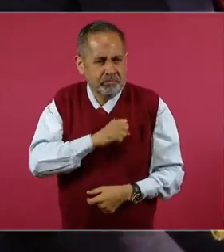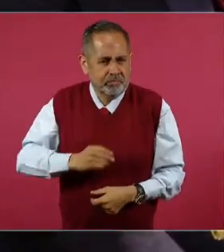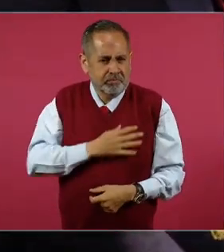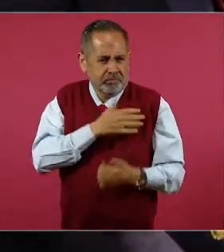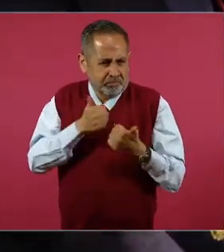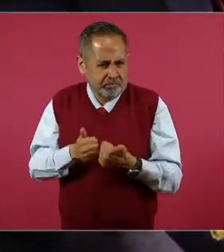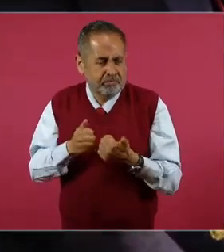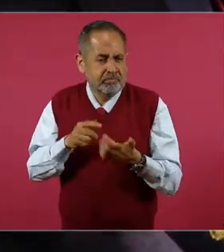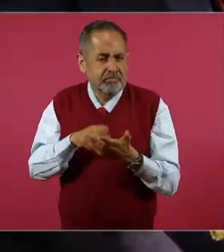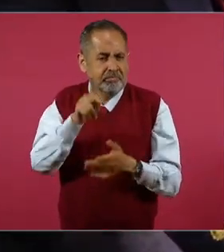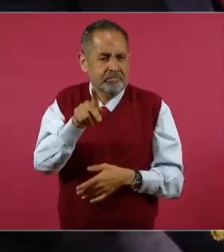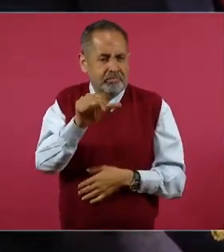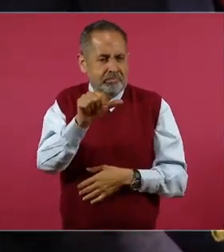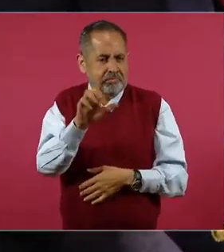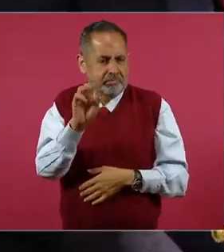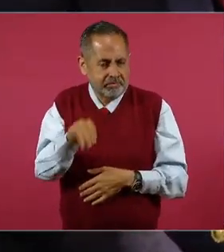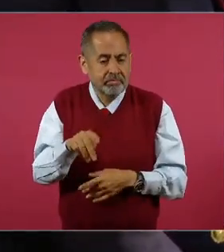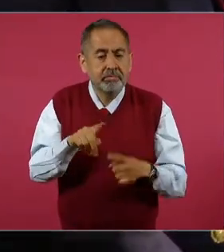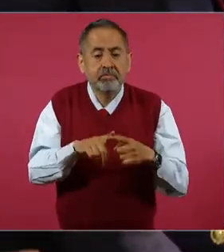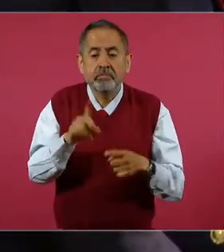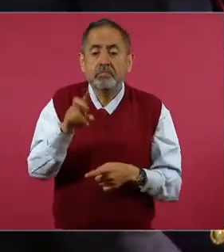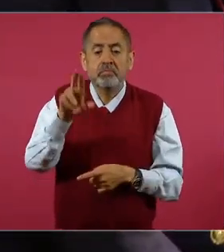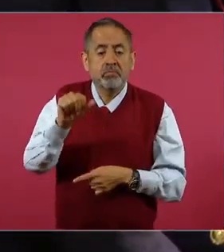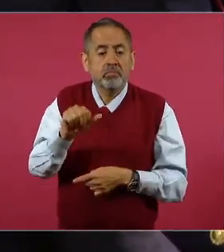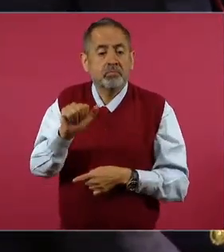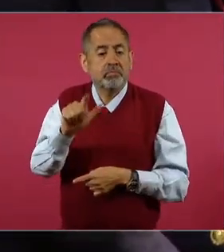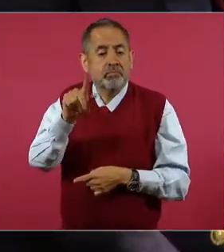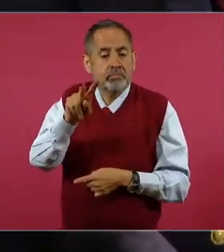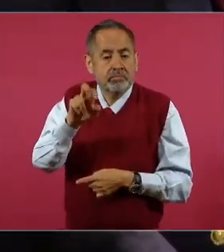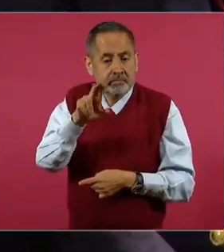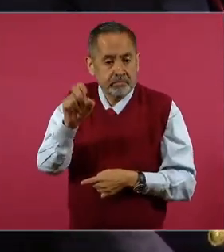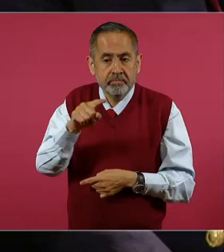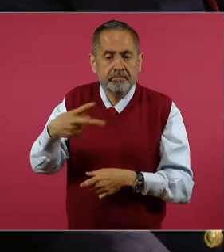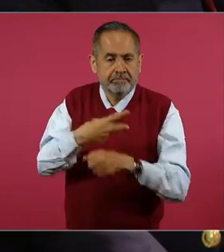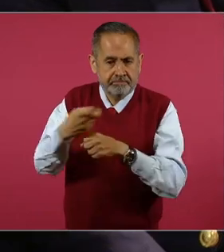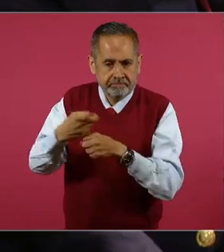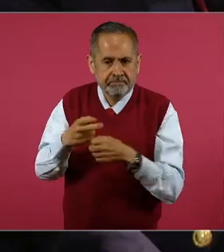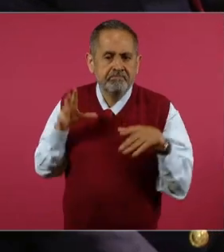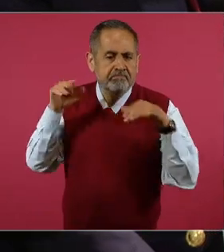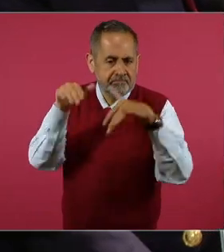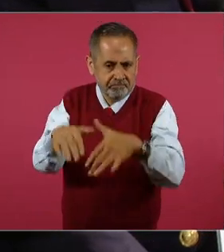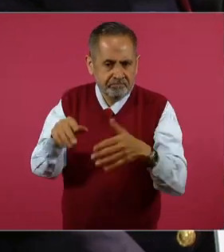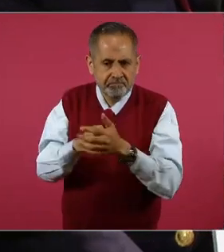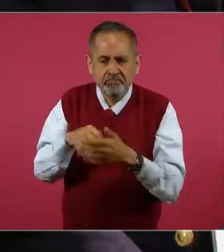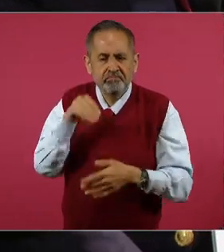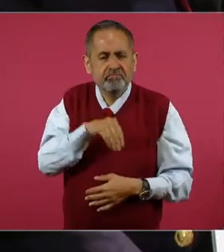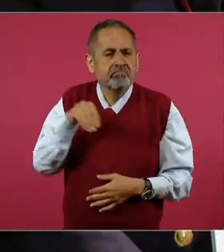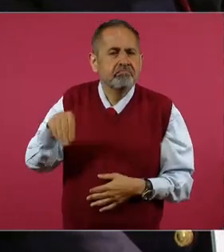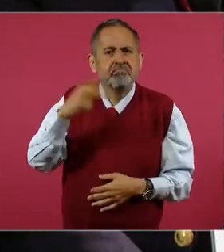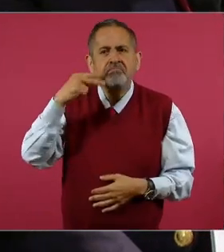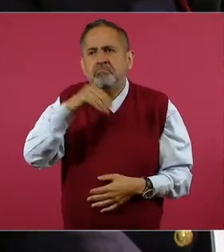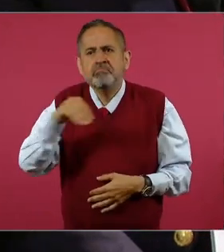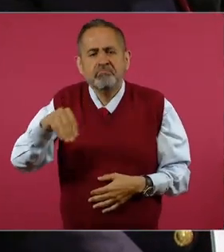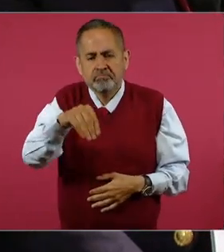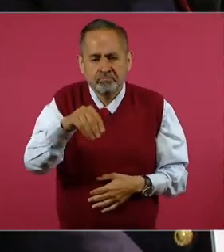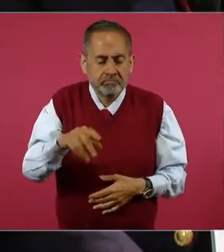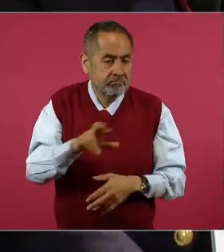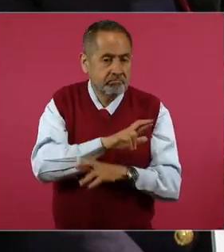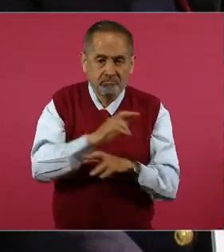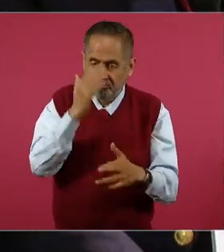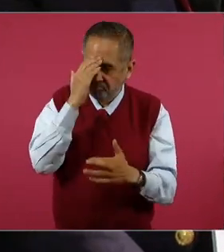CALAM. La doctora Álvarez Builla nos invitó a los medios de comunicación a un recorrido. Debo reconocer